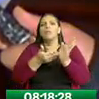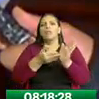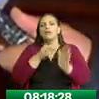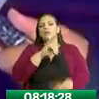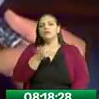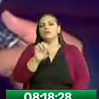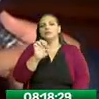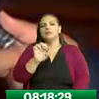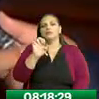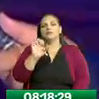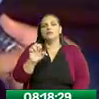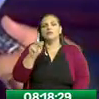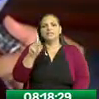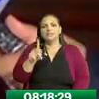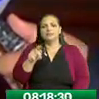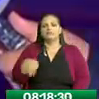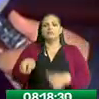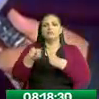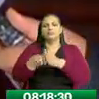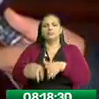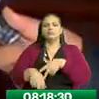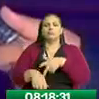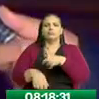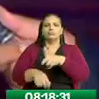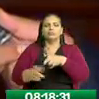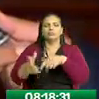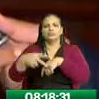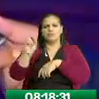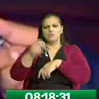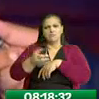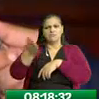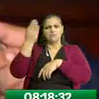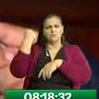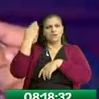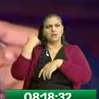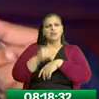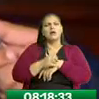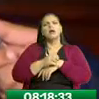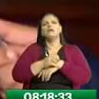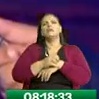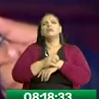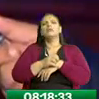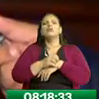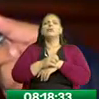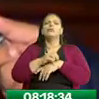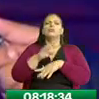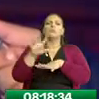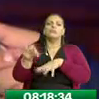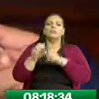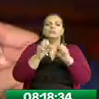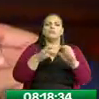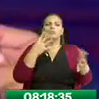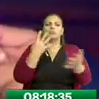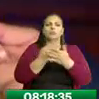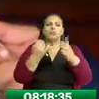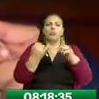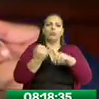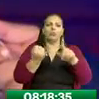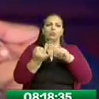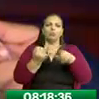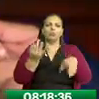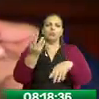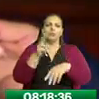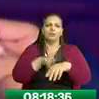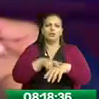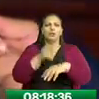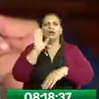2009 por robo, una en el 2016 por tráfico de sustancias superfacientes, igualmente que en 2017 también por tráfico de